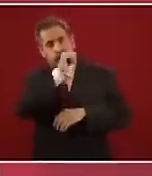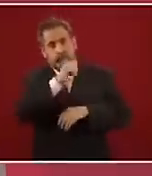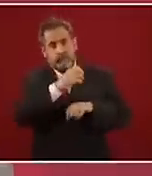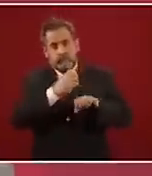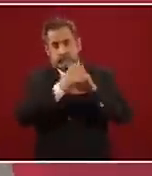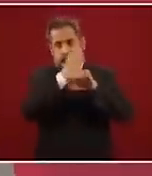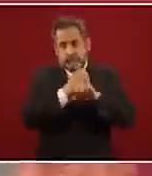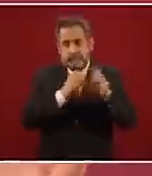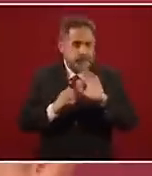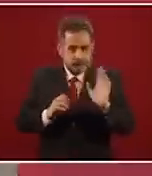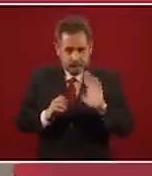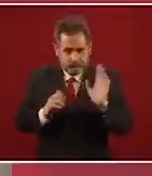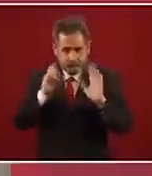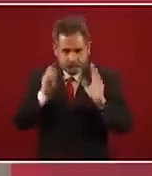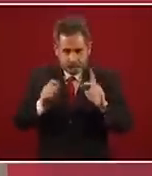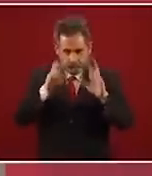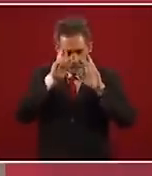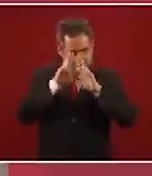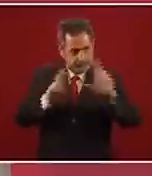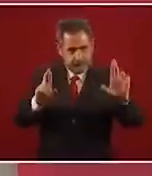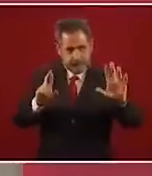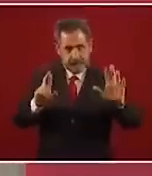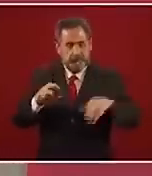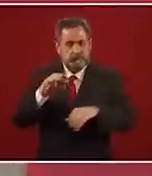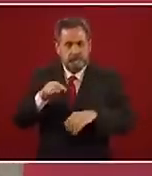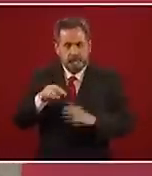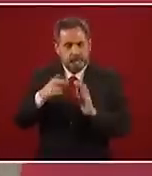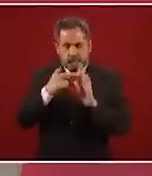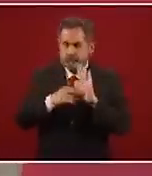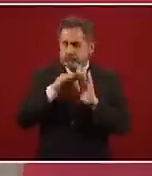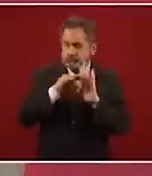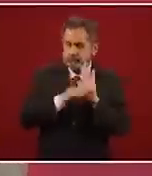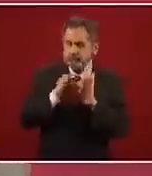libres y soberanos. Se va a respetar puntualmente